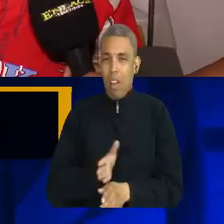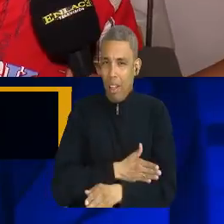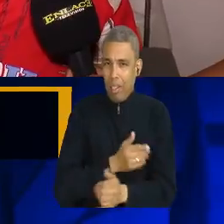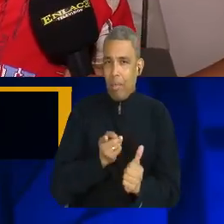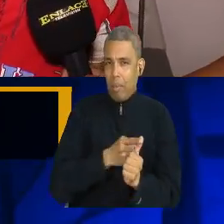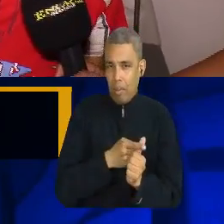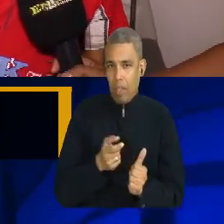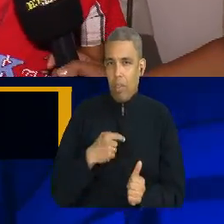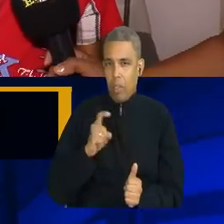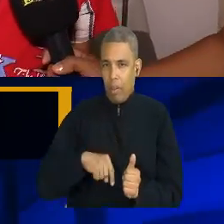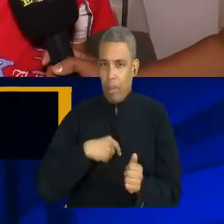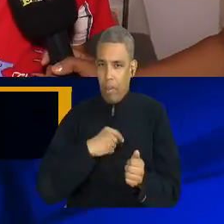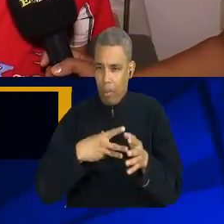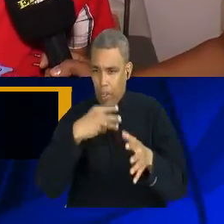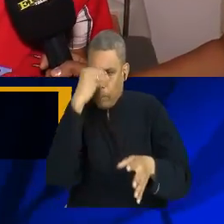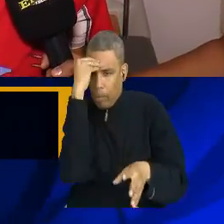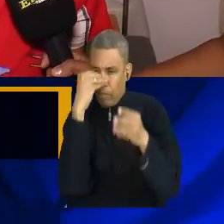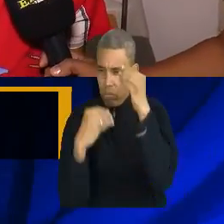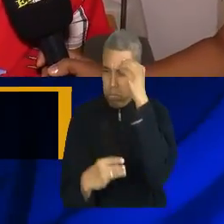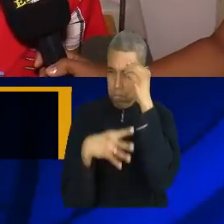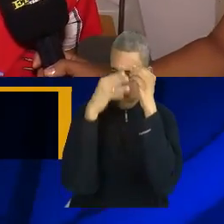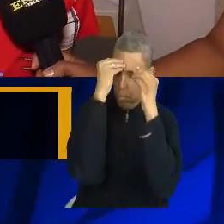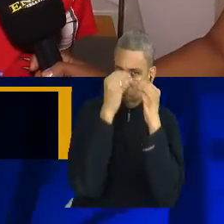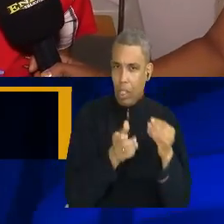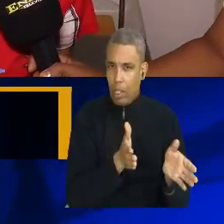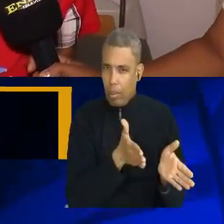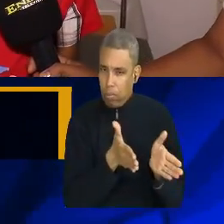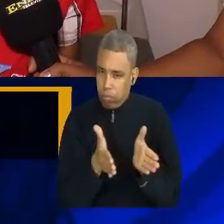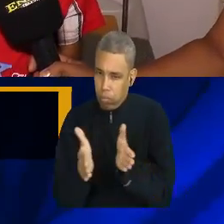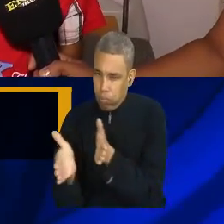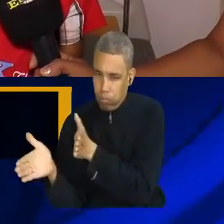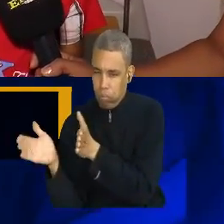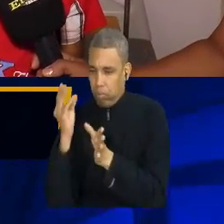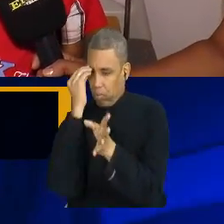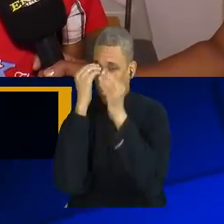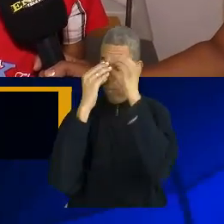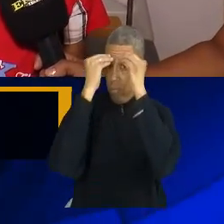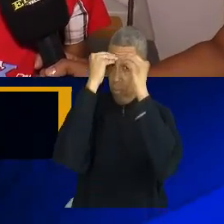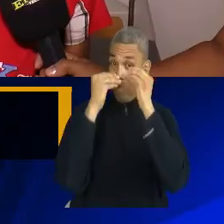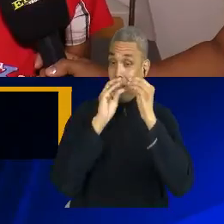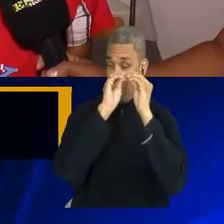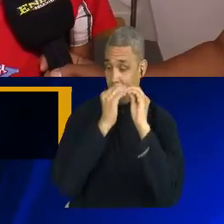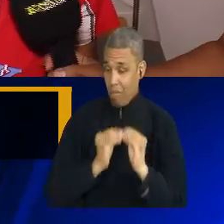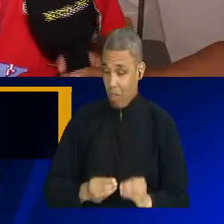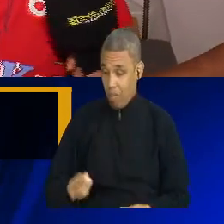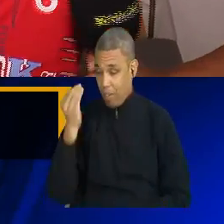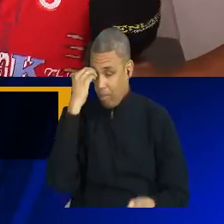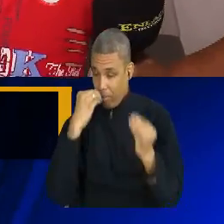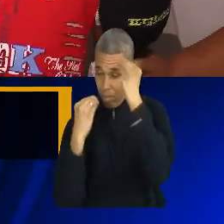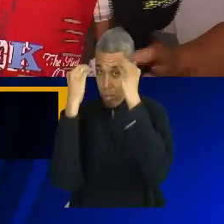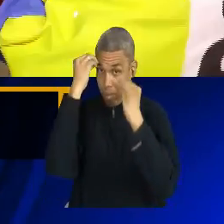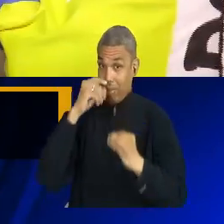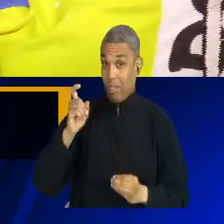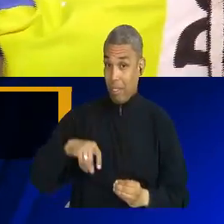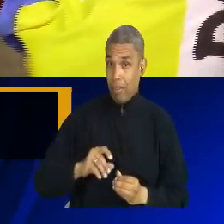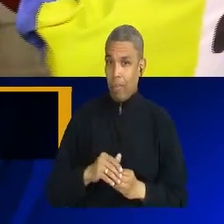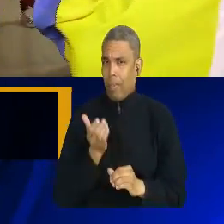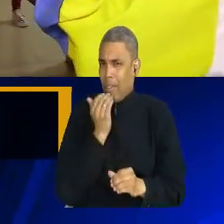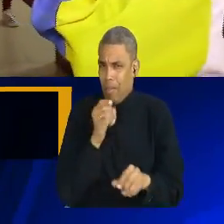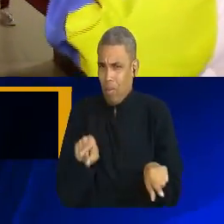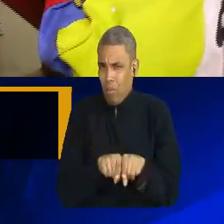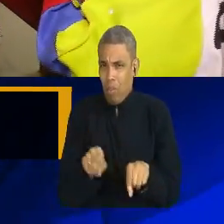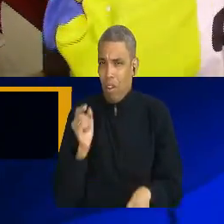coordinadora regional. Entonces, debemos tener una formación porque tanto como los artistas como